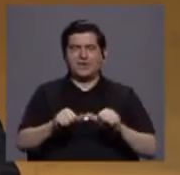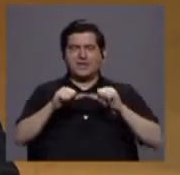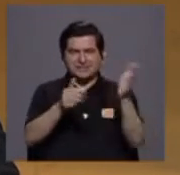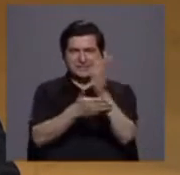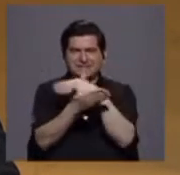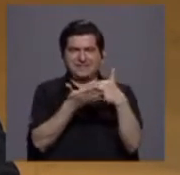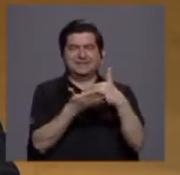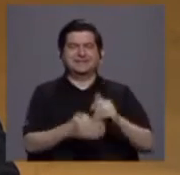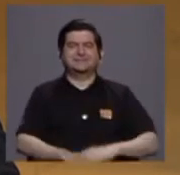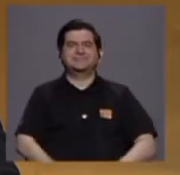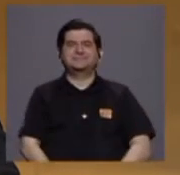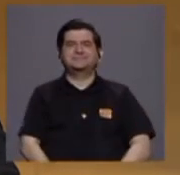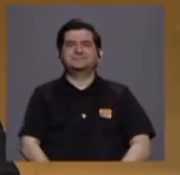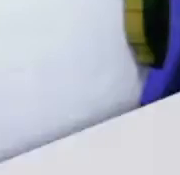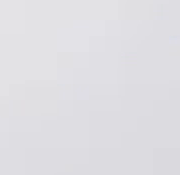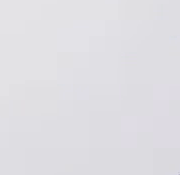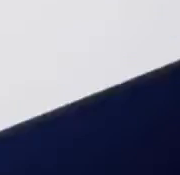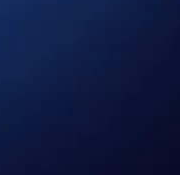siguiente segmento.